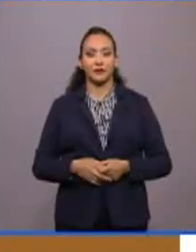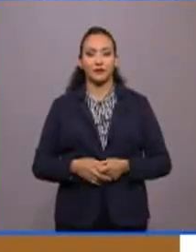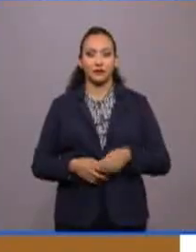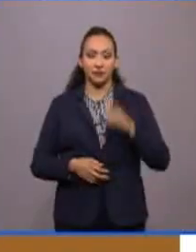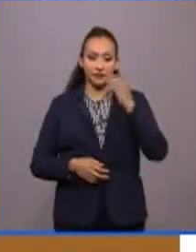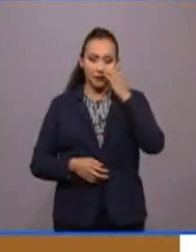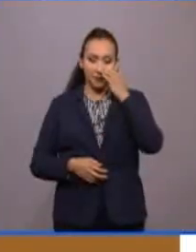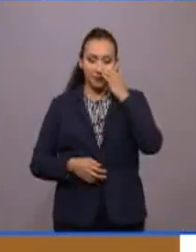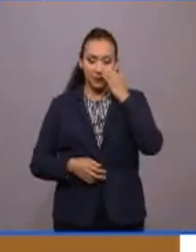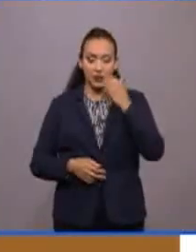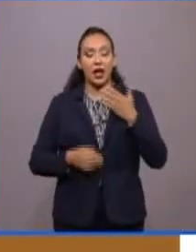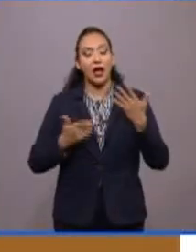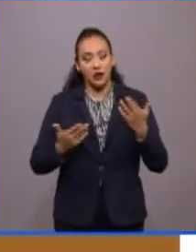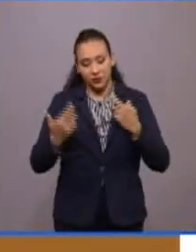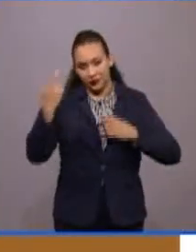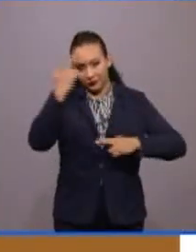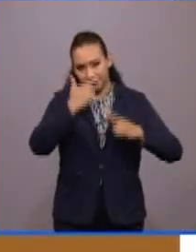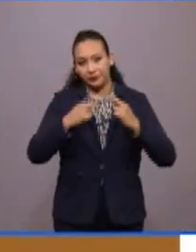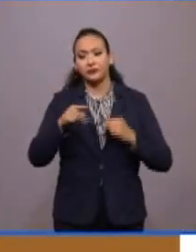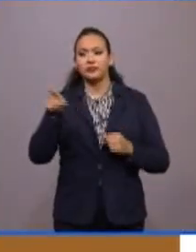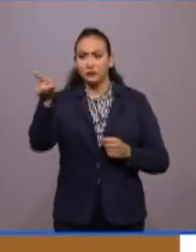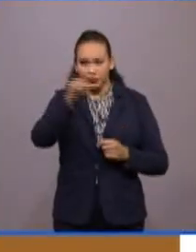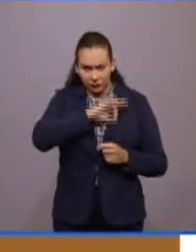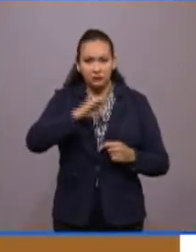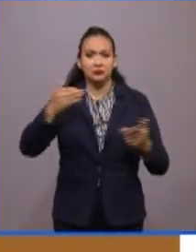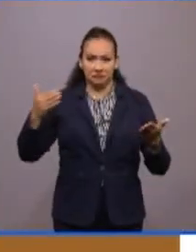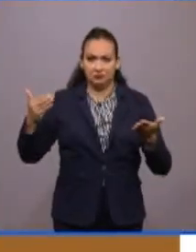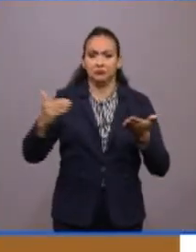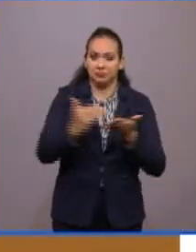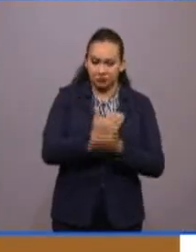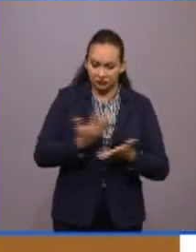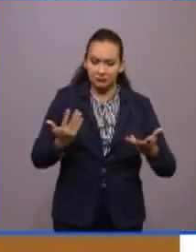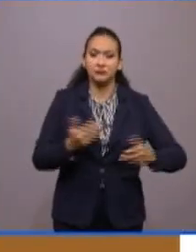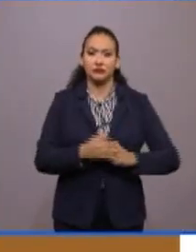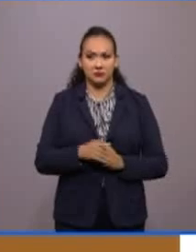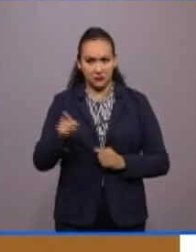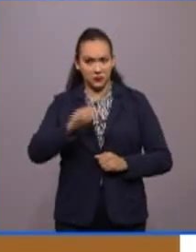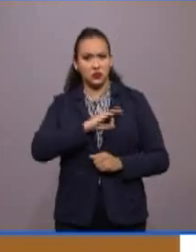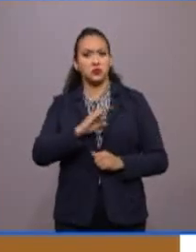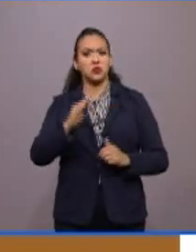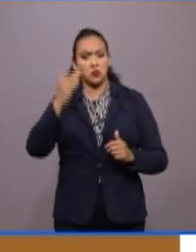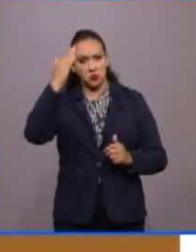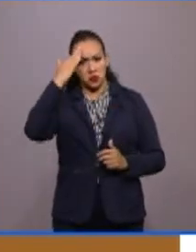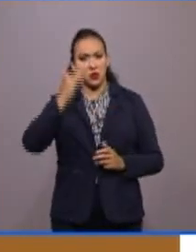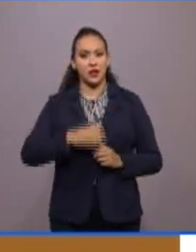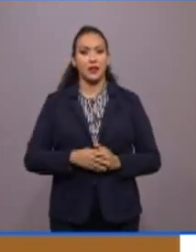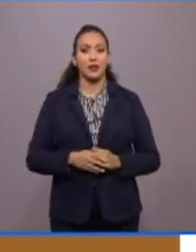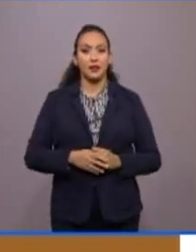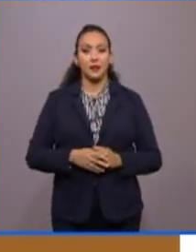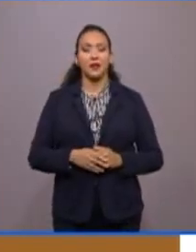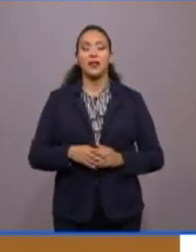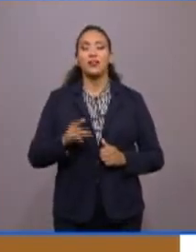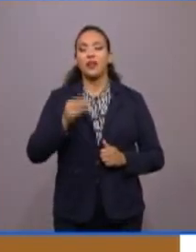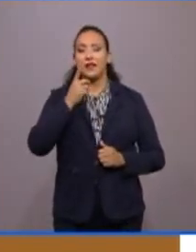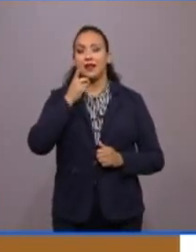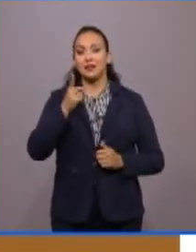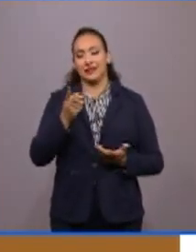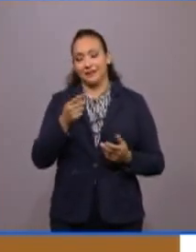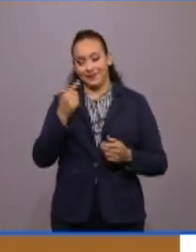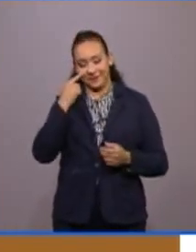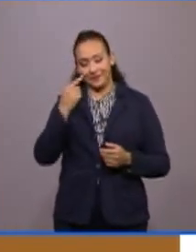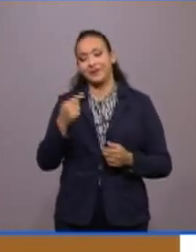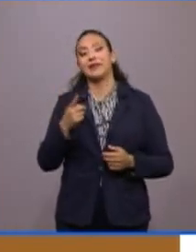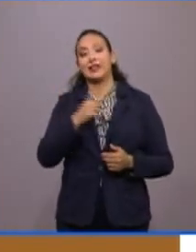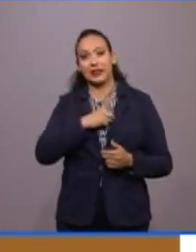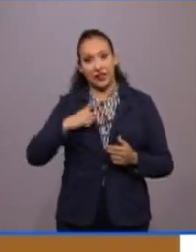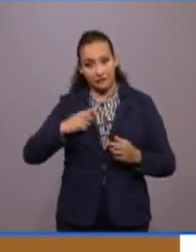Y en el caso concreto sí cuentan con legitimación y no puede leerse en sentido restrictivo, porque también se debió tomar en cuenta que